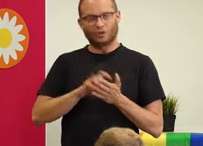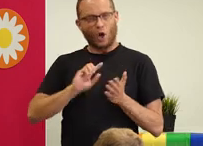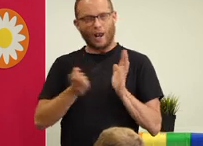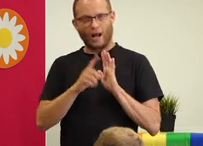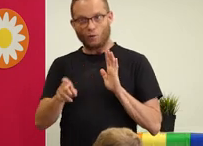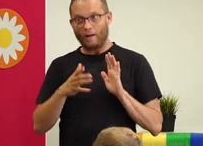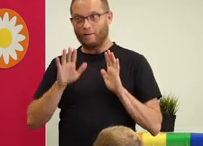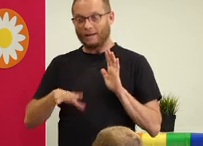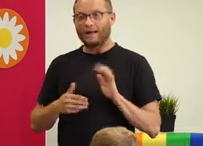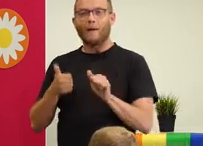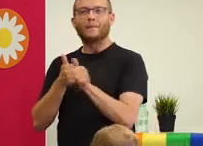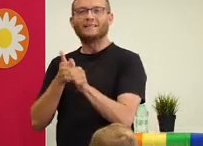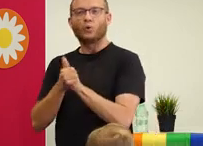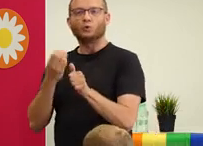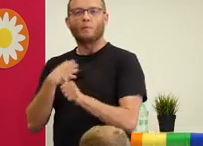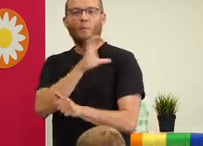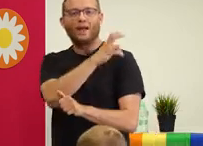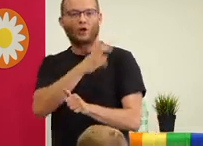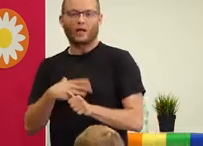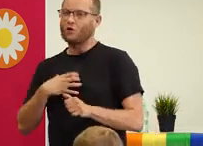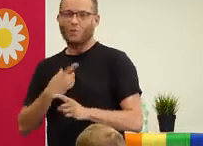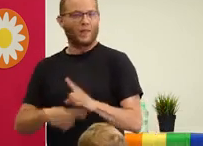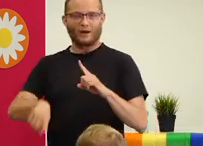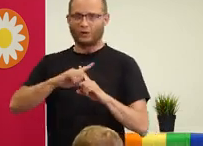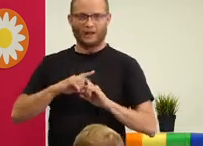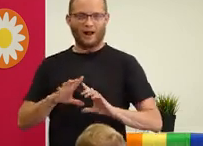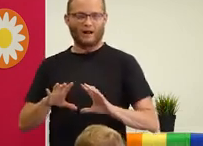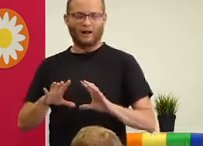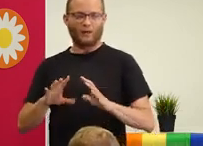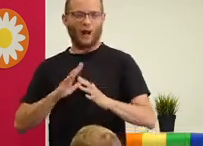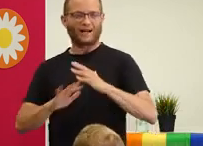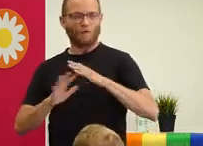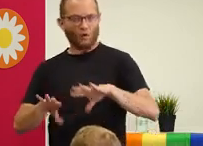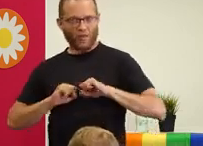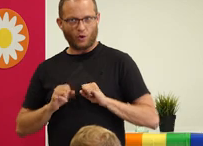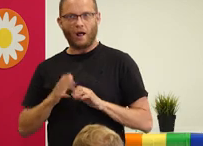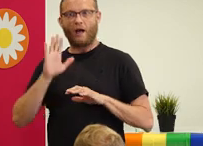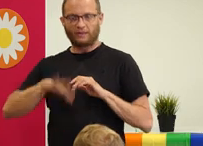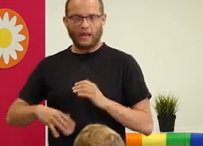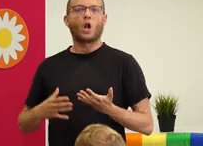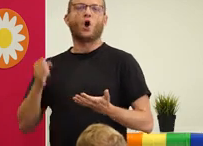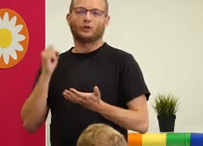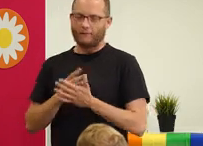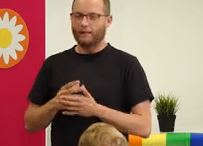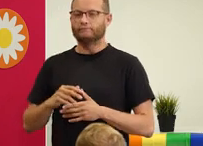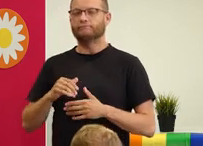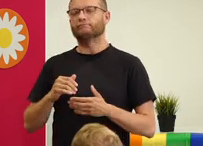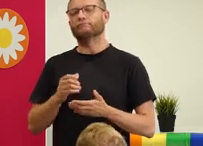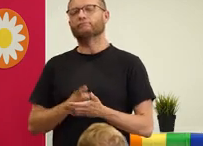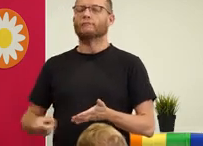mientras permanezca la persecución en el país de origen, tú no puedes deportar a un refugiado. Y de nuevo son chantajeados, ¿no?